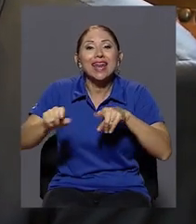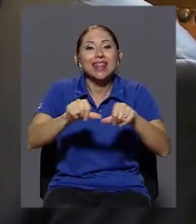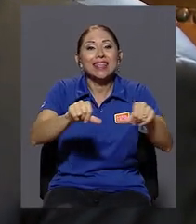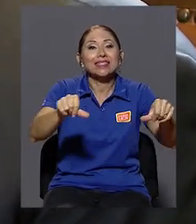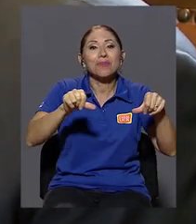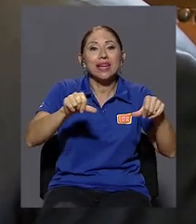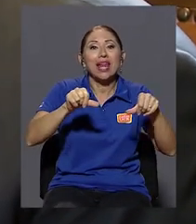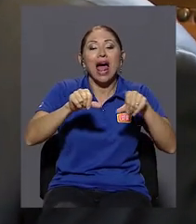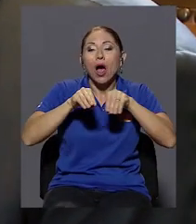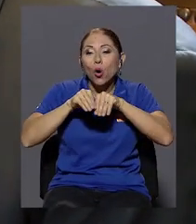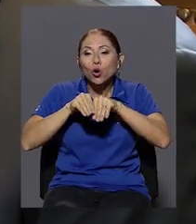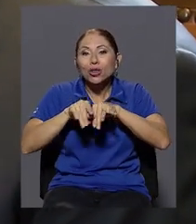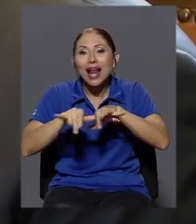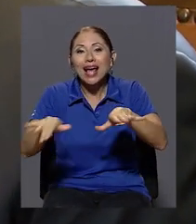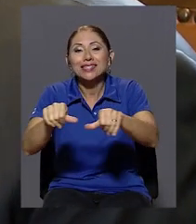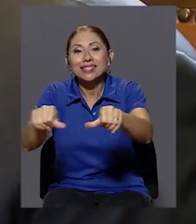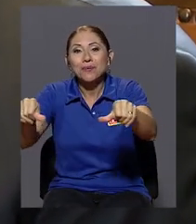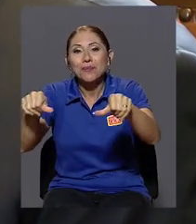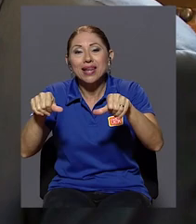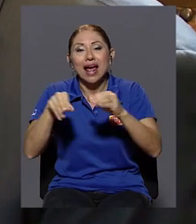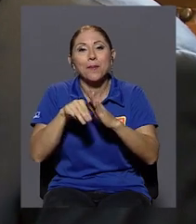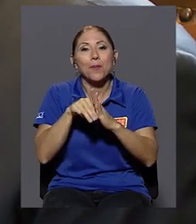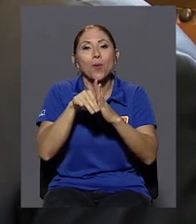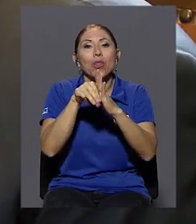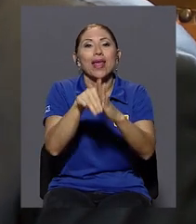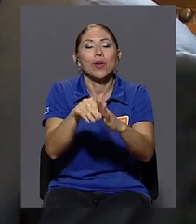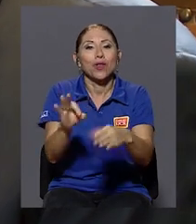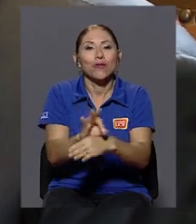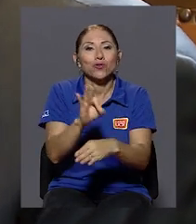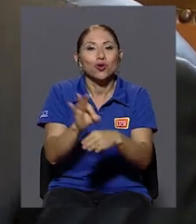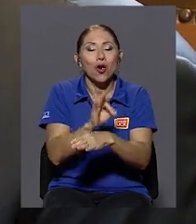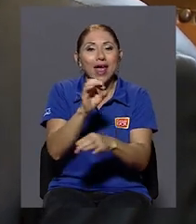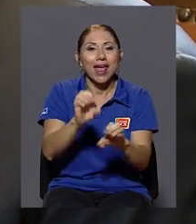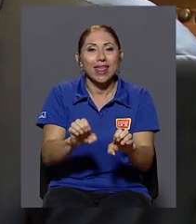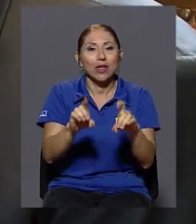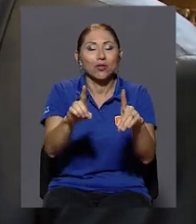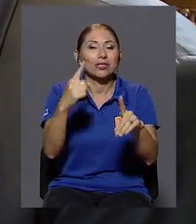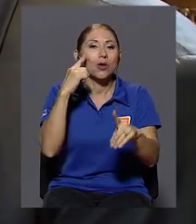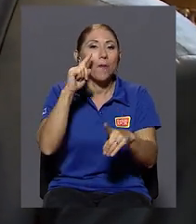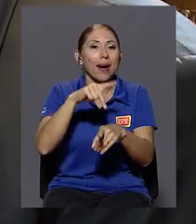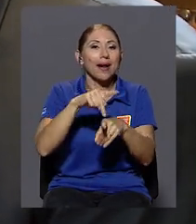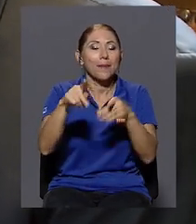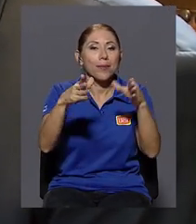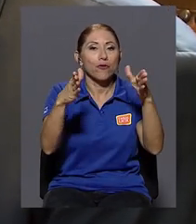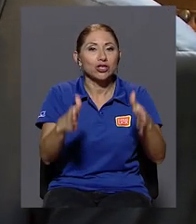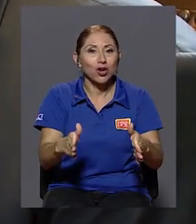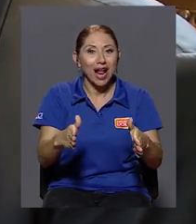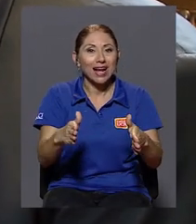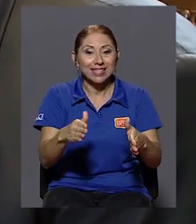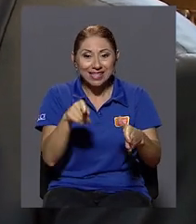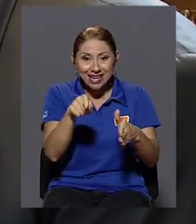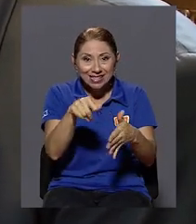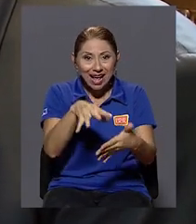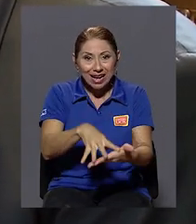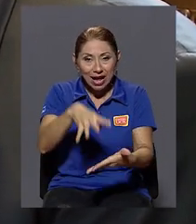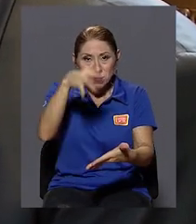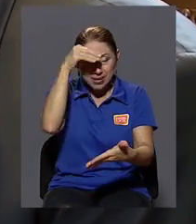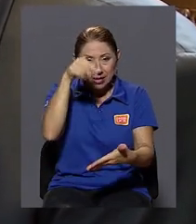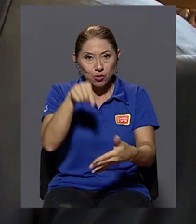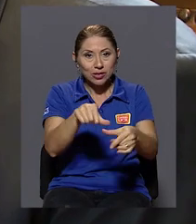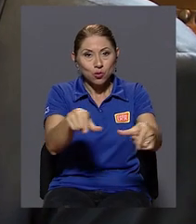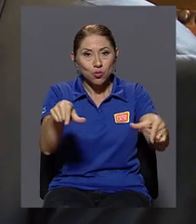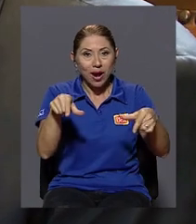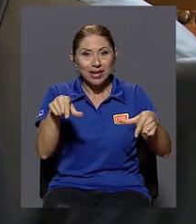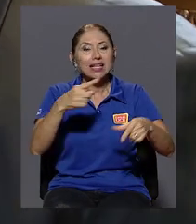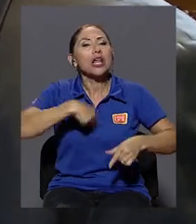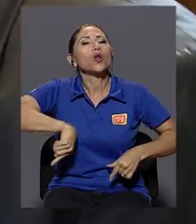transdisciplina están siendo el modelo de funcionamiento y de educación para los profesionales que se están